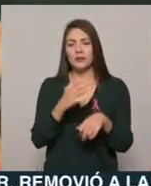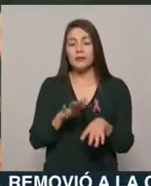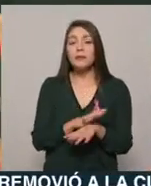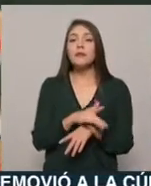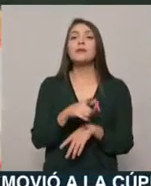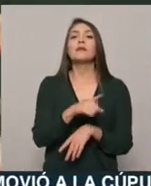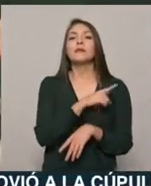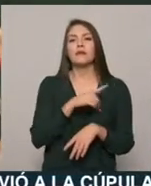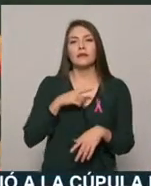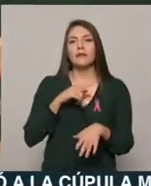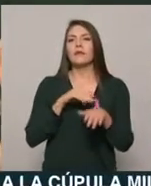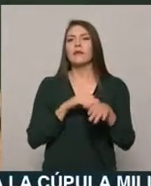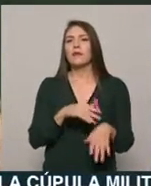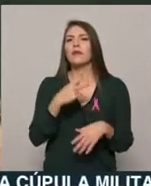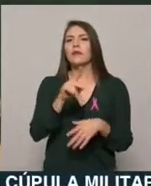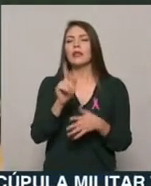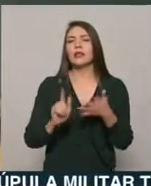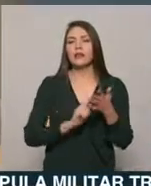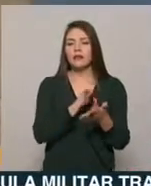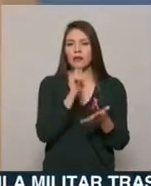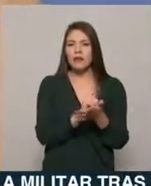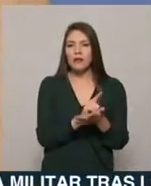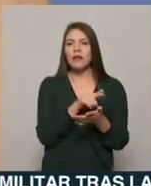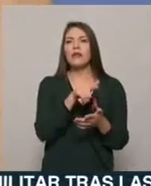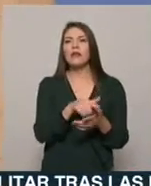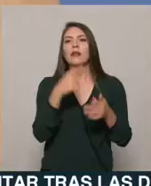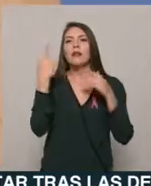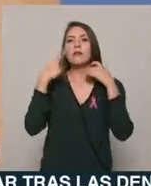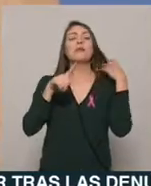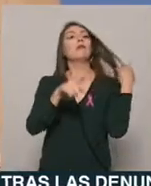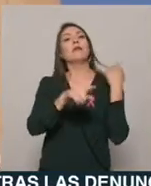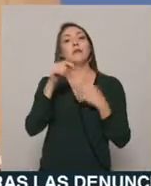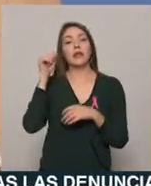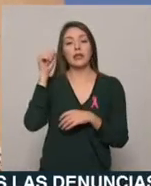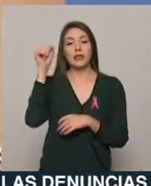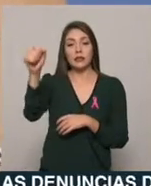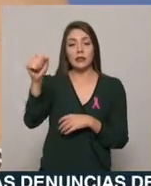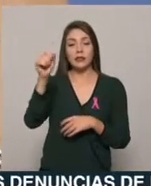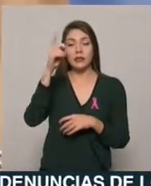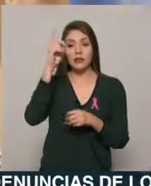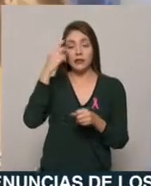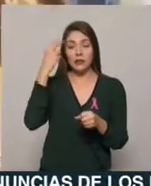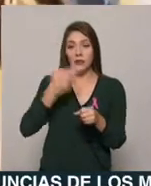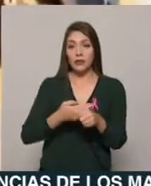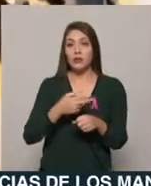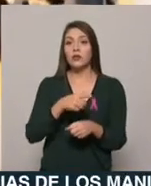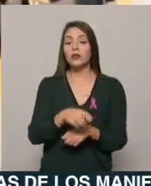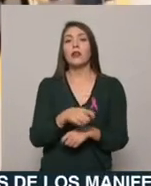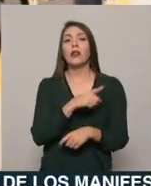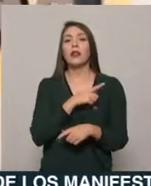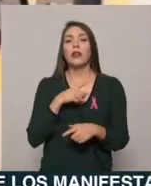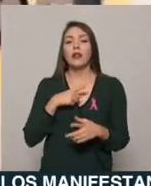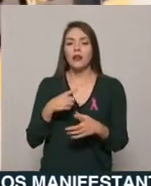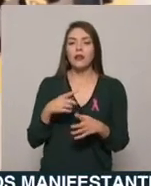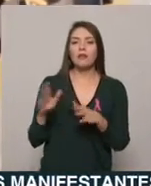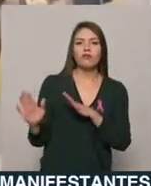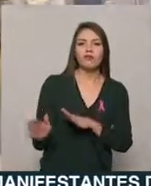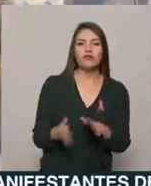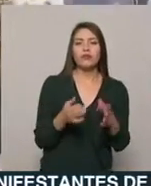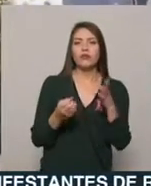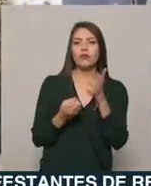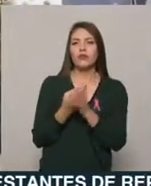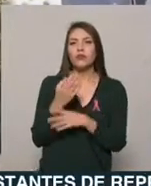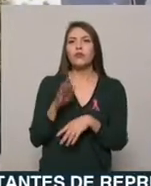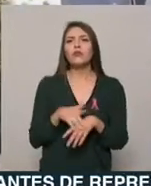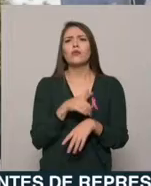legalidad a una renovación de una dirigencia sindical depredadora que ha dominado a lo largo y a